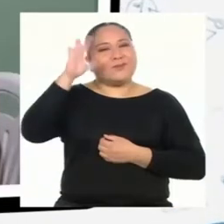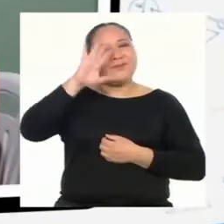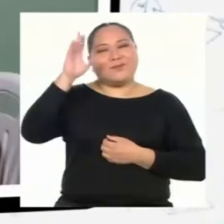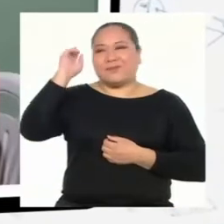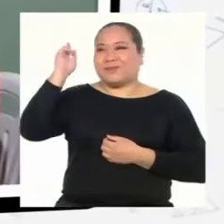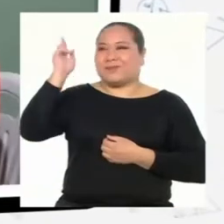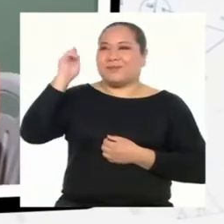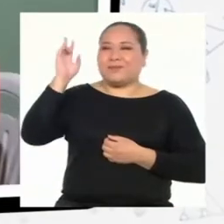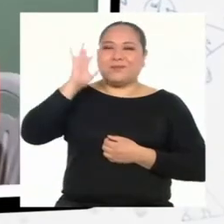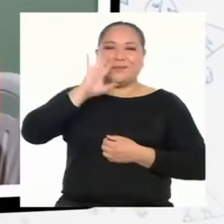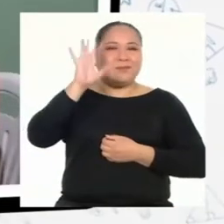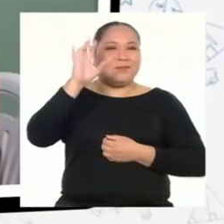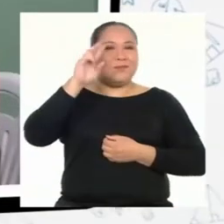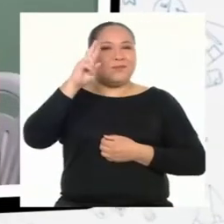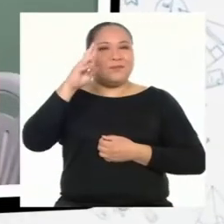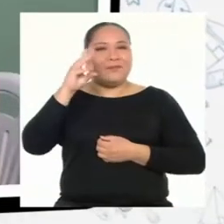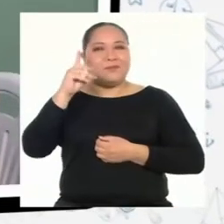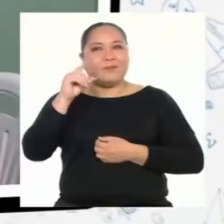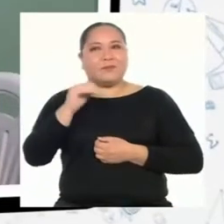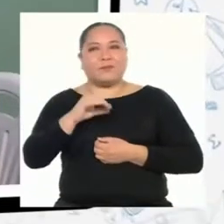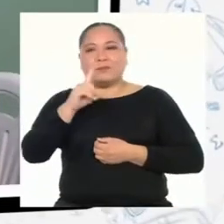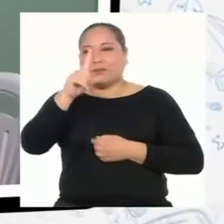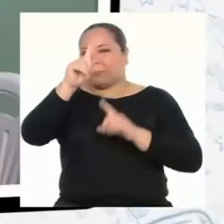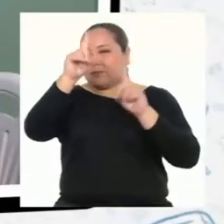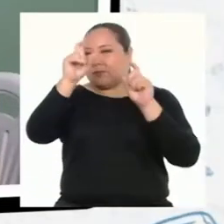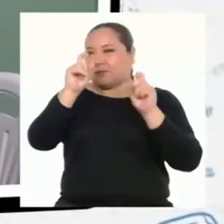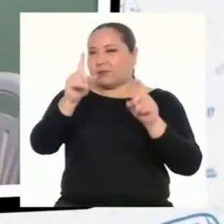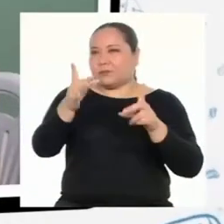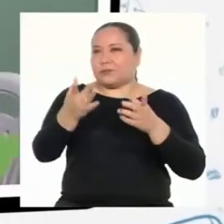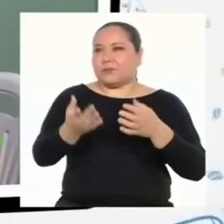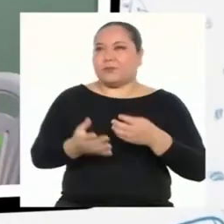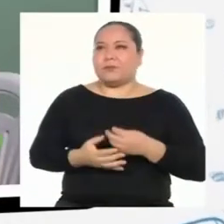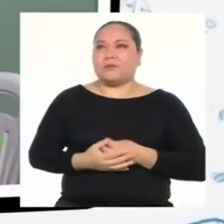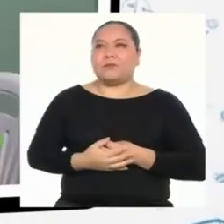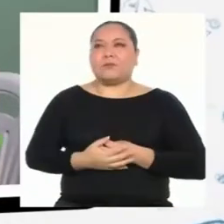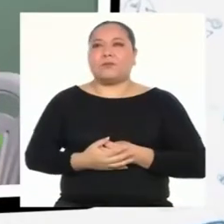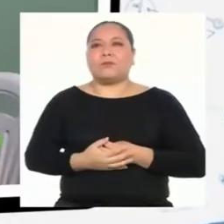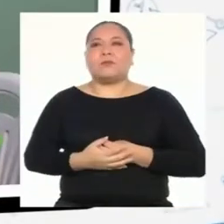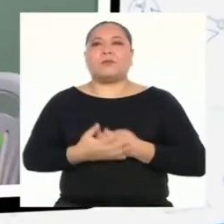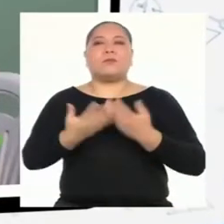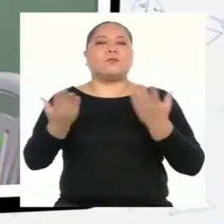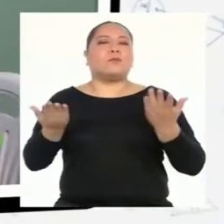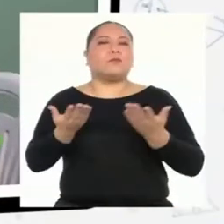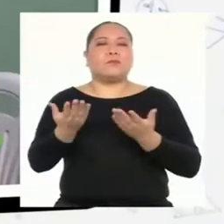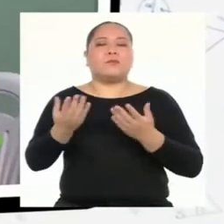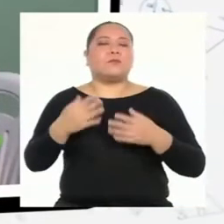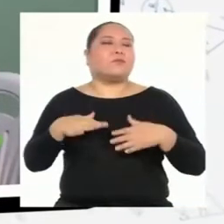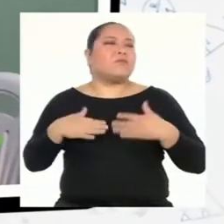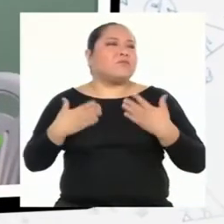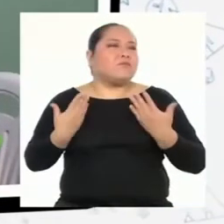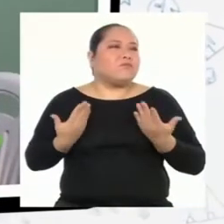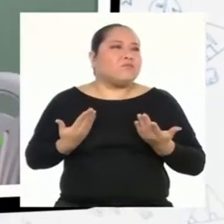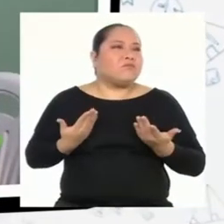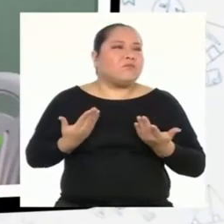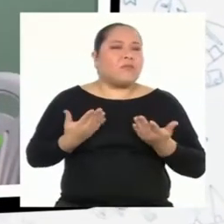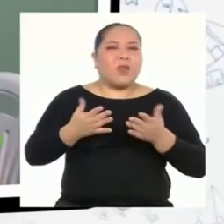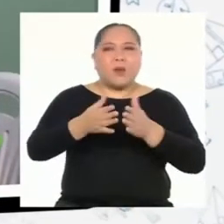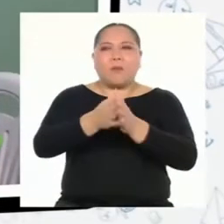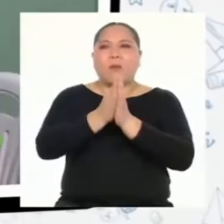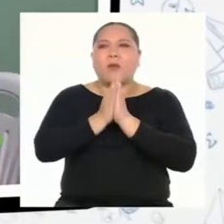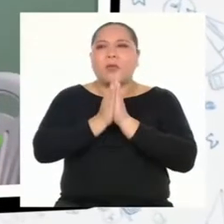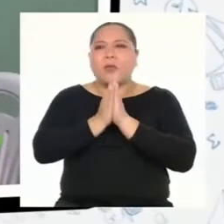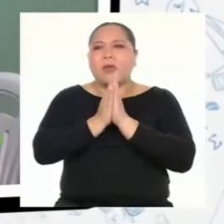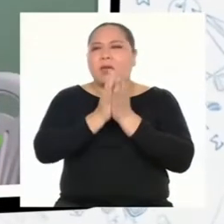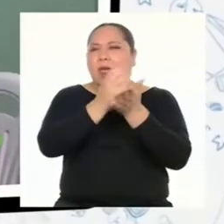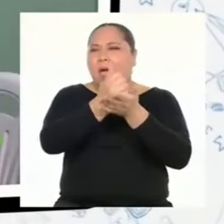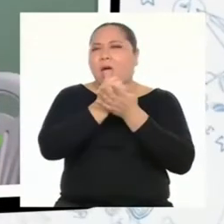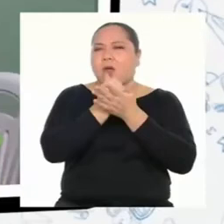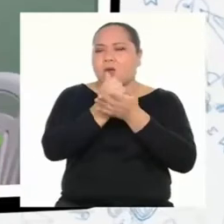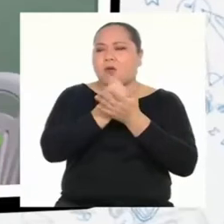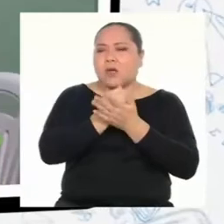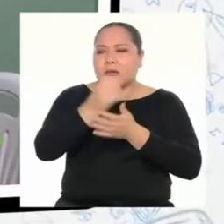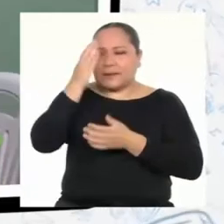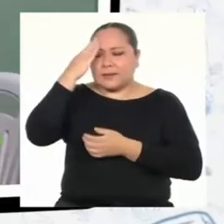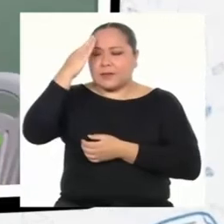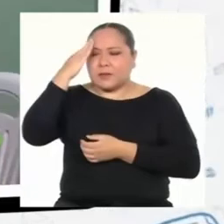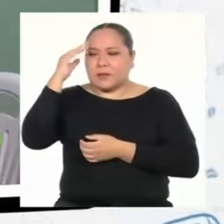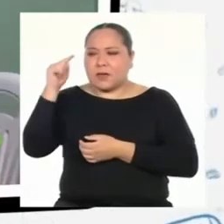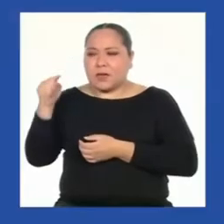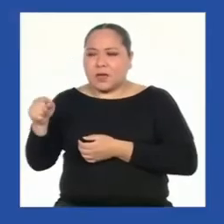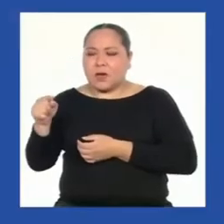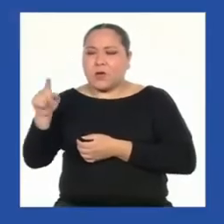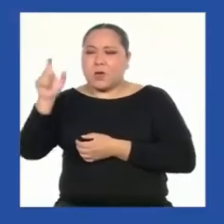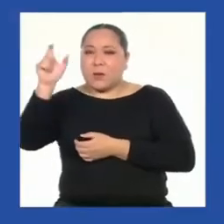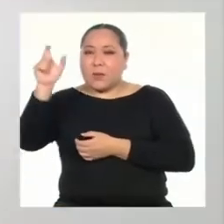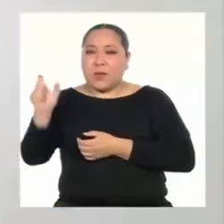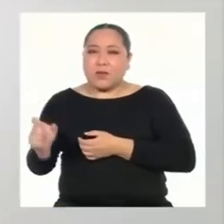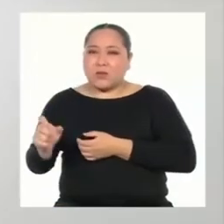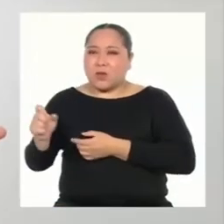Hola, profesora Rodrigo. Una pregunta. ¿Dónde puedo solicitar ayuda si sé de una persona que sufre